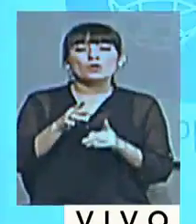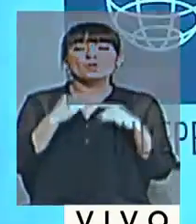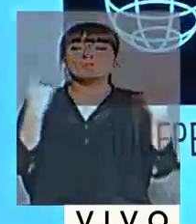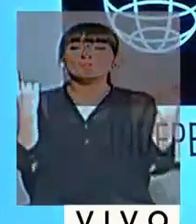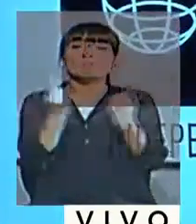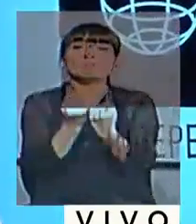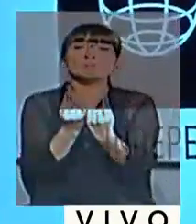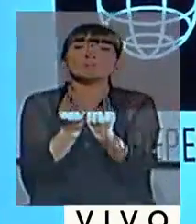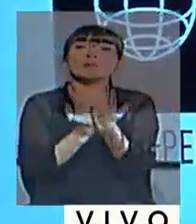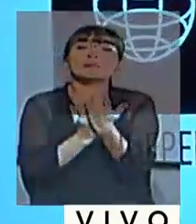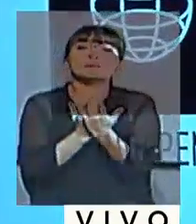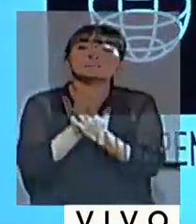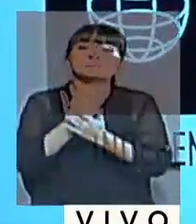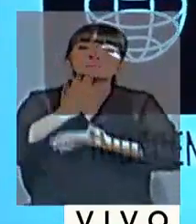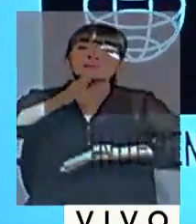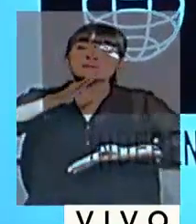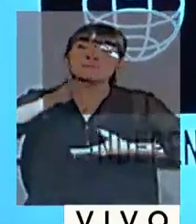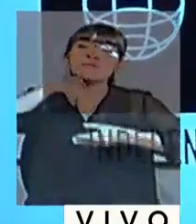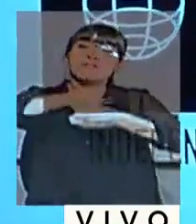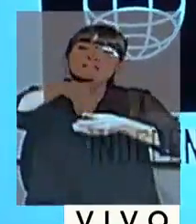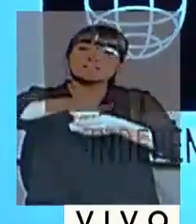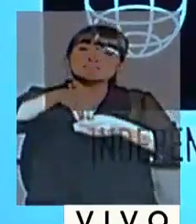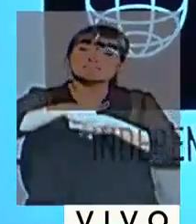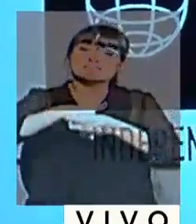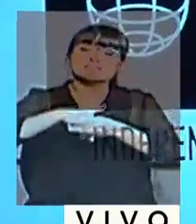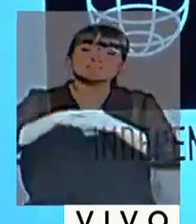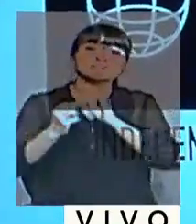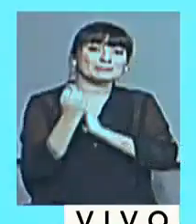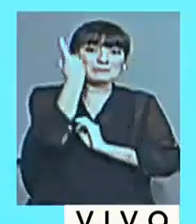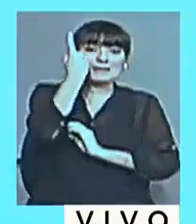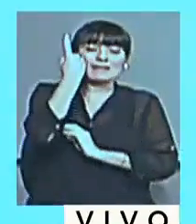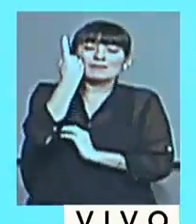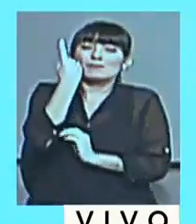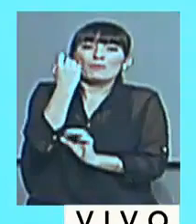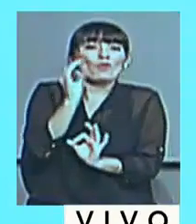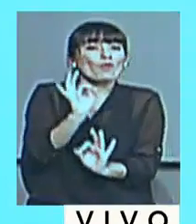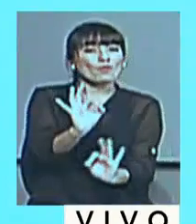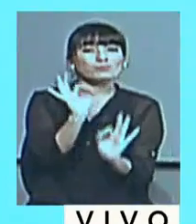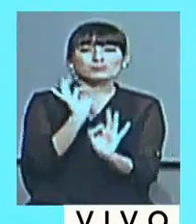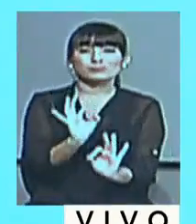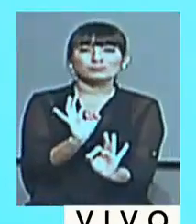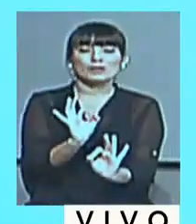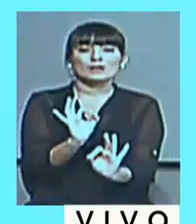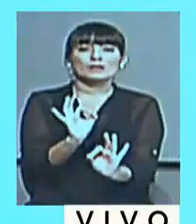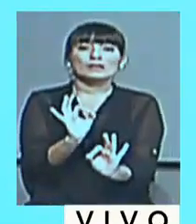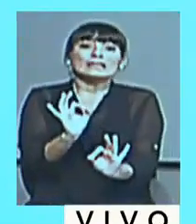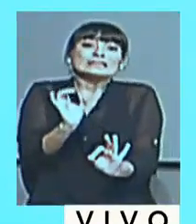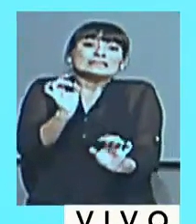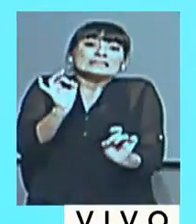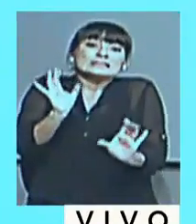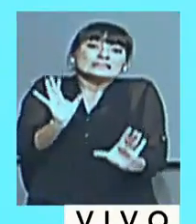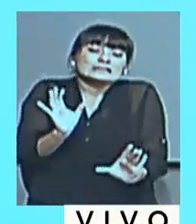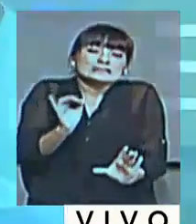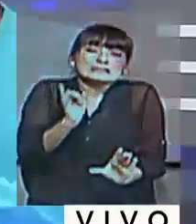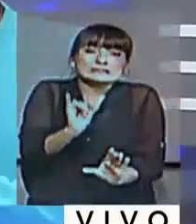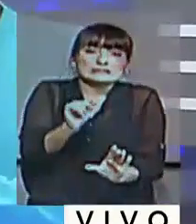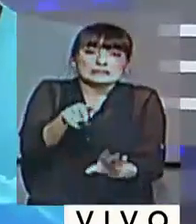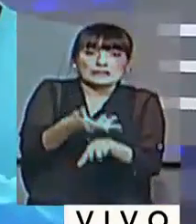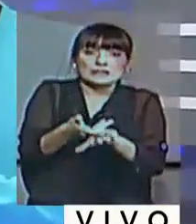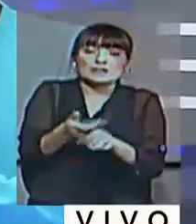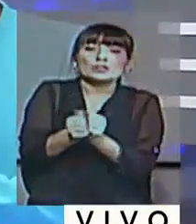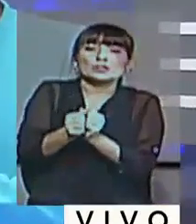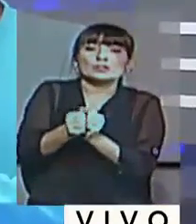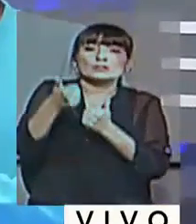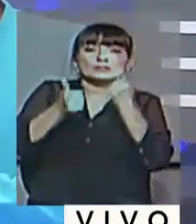una primaria de lujo, como habría sido si esta se lleva a cabo con